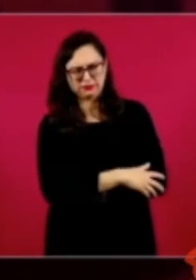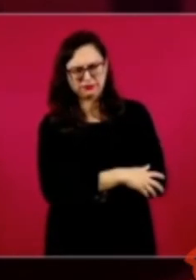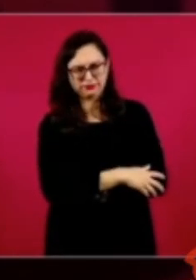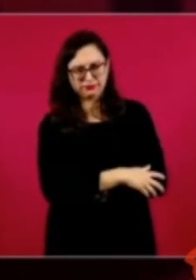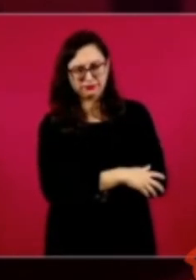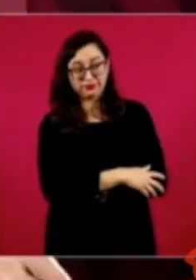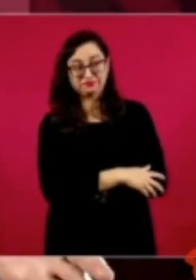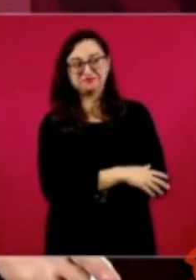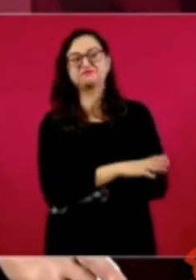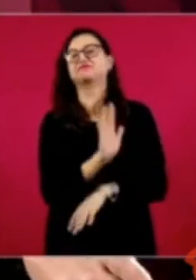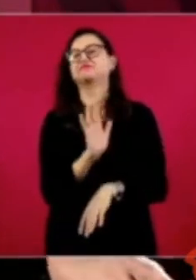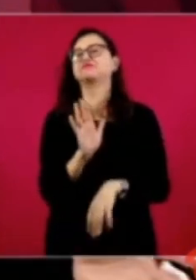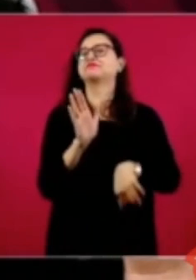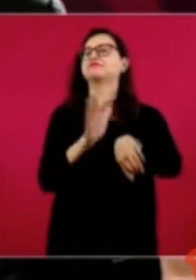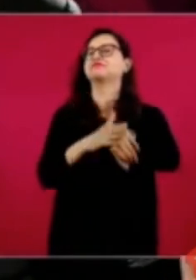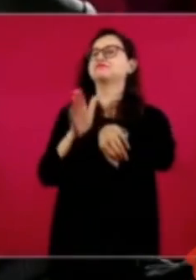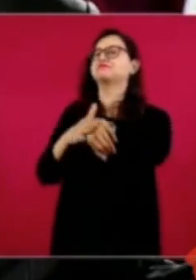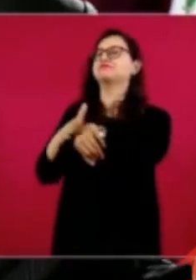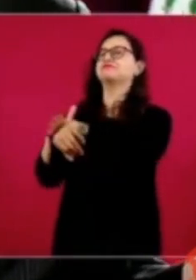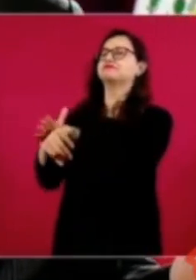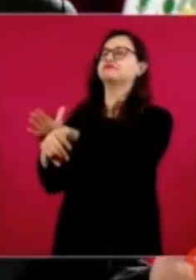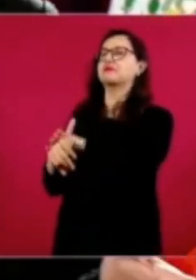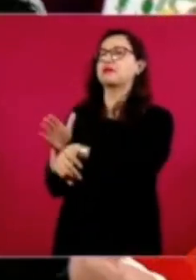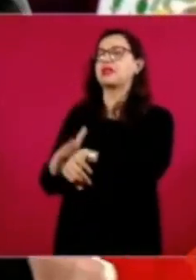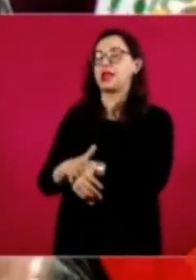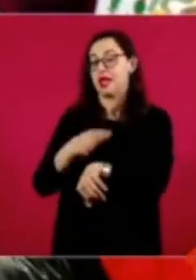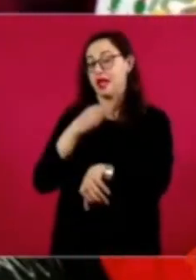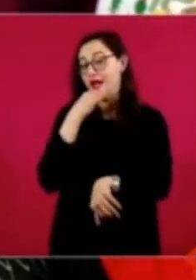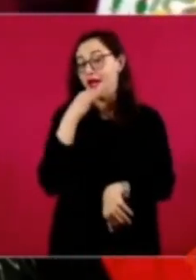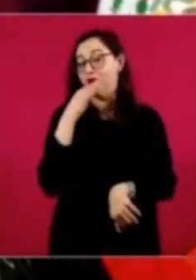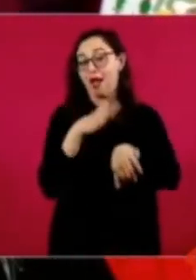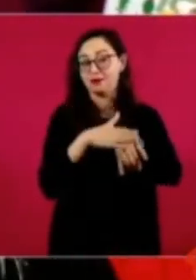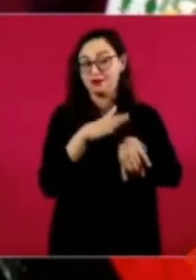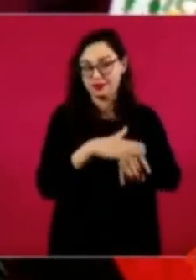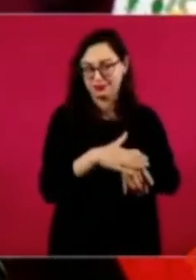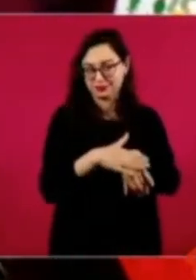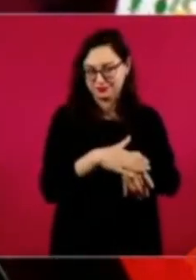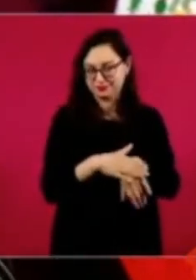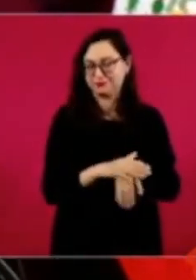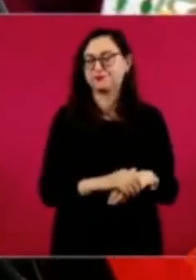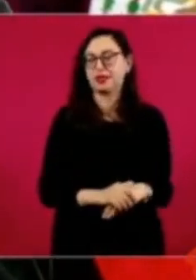les aseguro, si eran 7, que van a ser